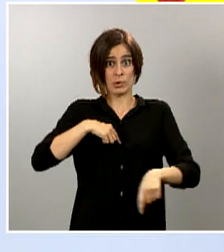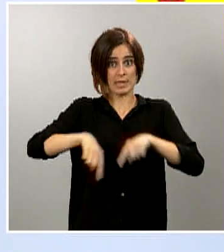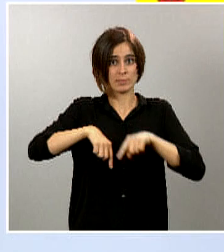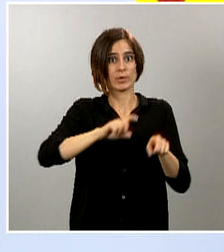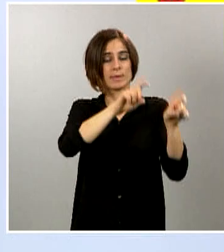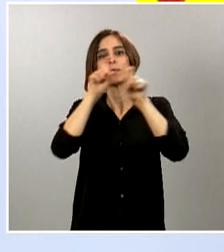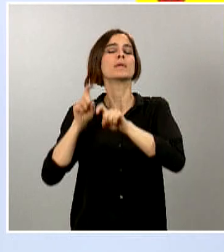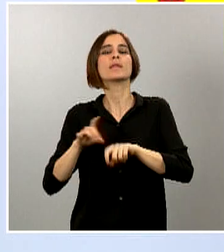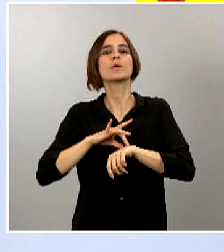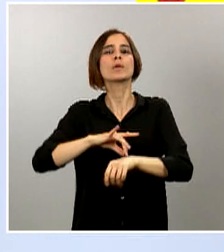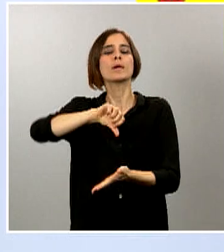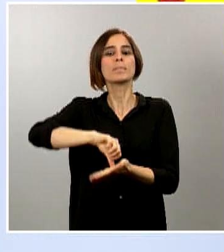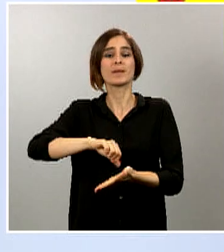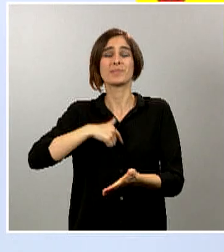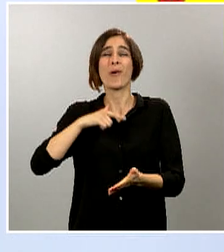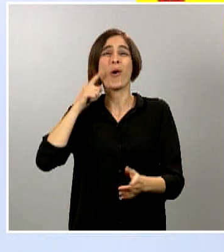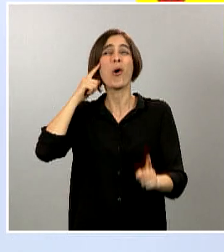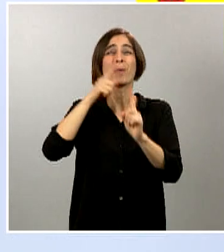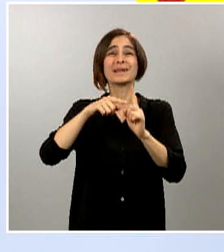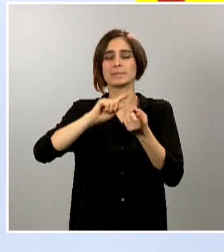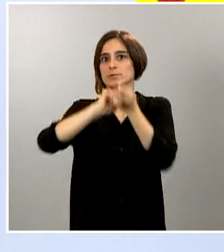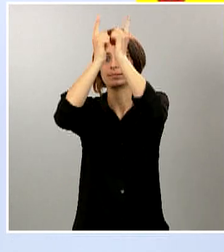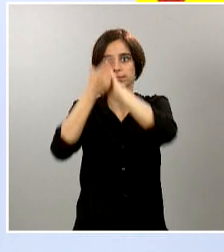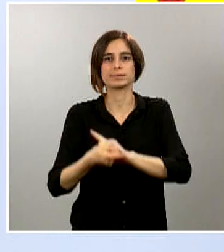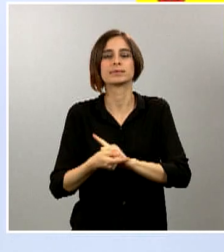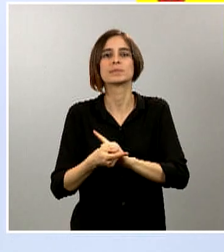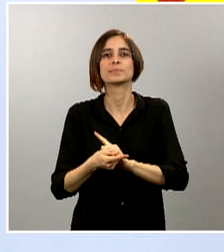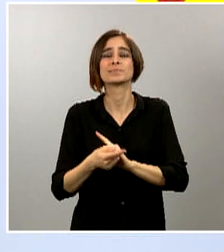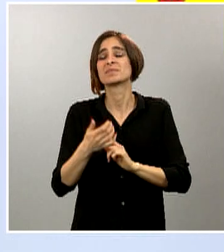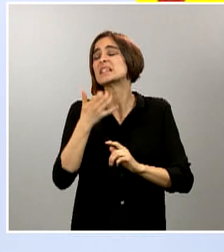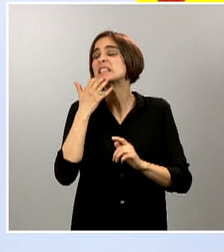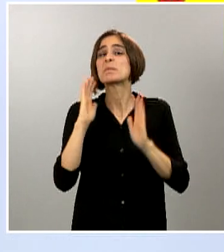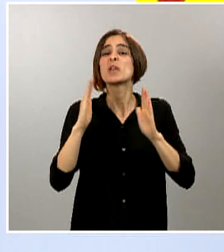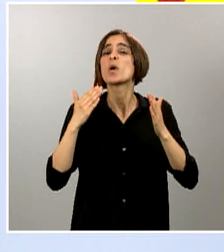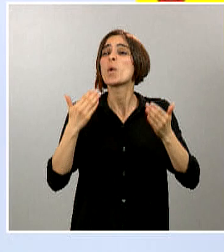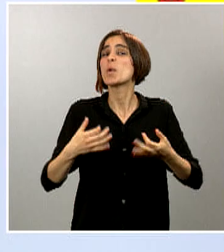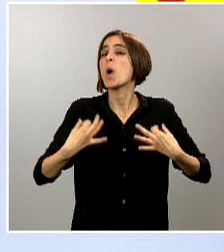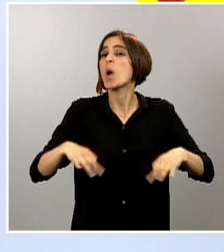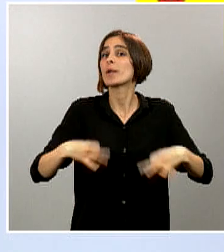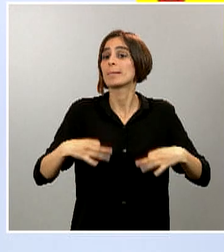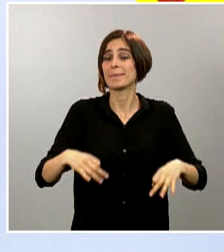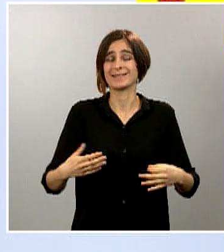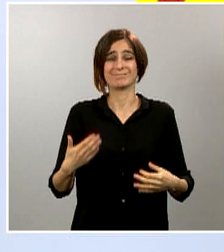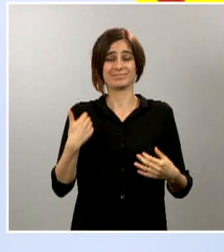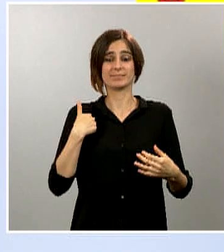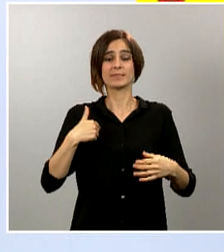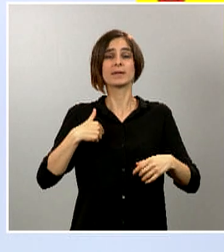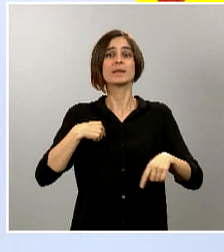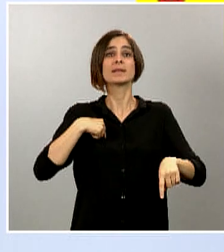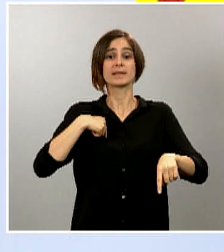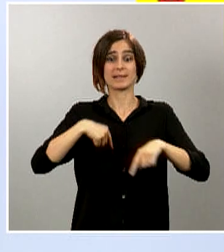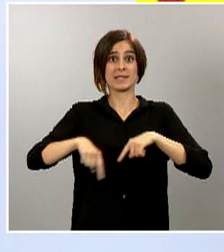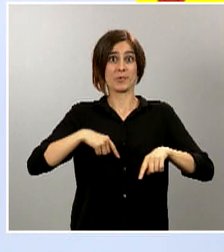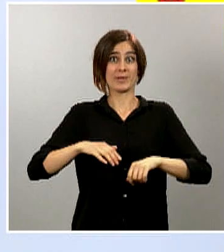de objetivos. En un periodo de normalidad, Transportes tiene que facilitar la movilidad al máximo y, en